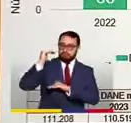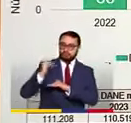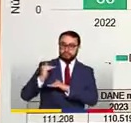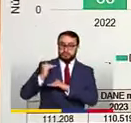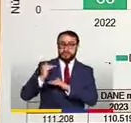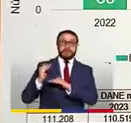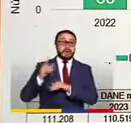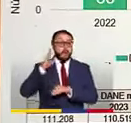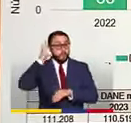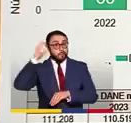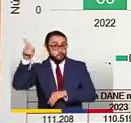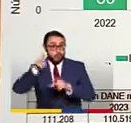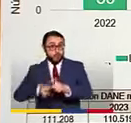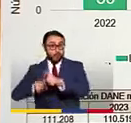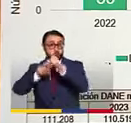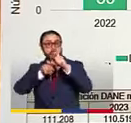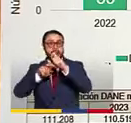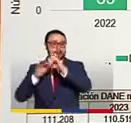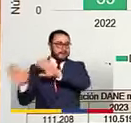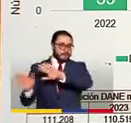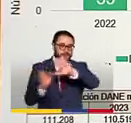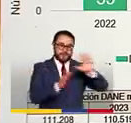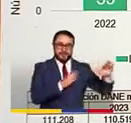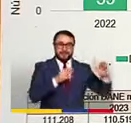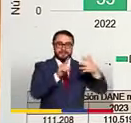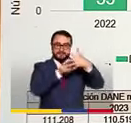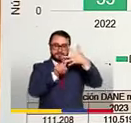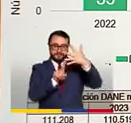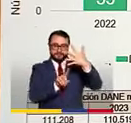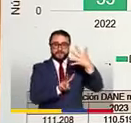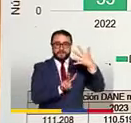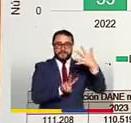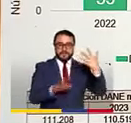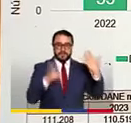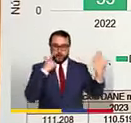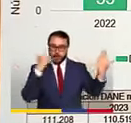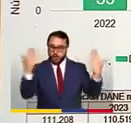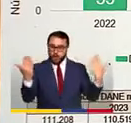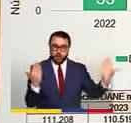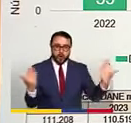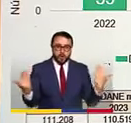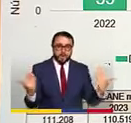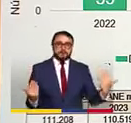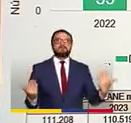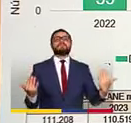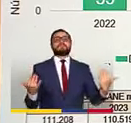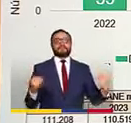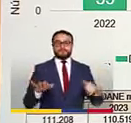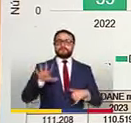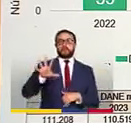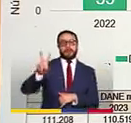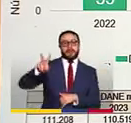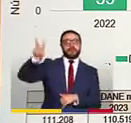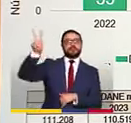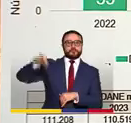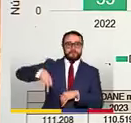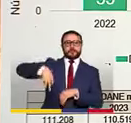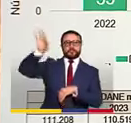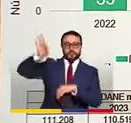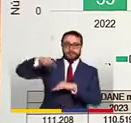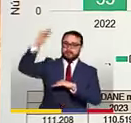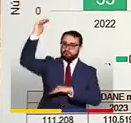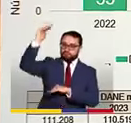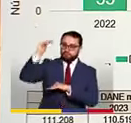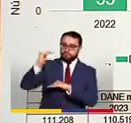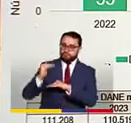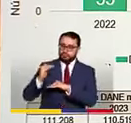si vamos a la semana 25, ya hemos reducido 52%. Solo